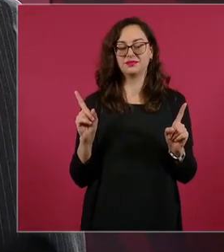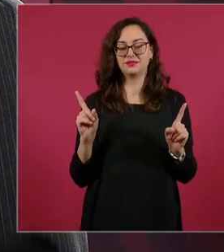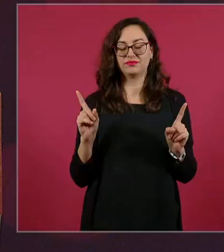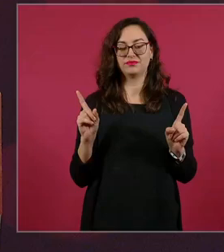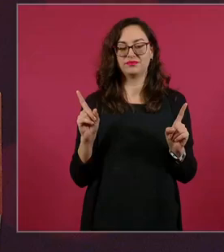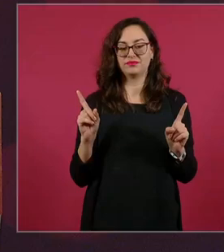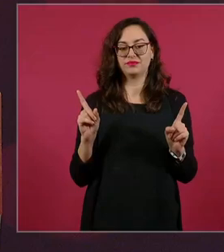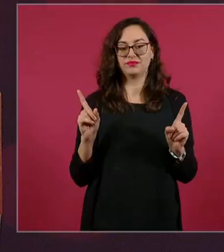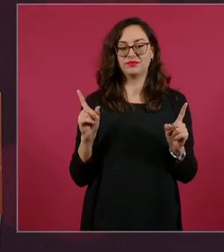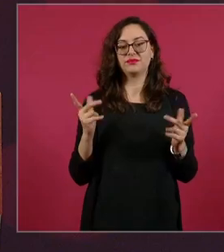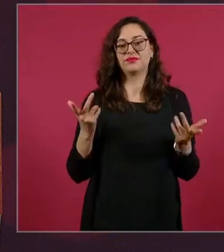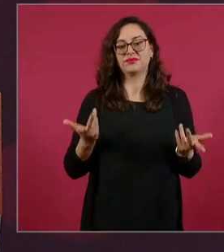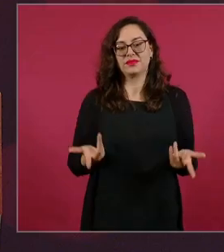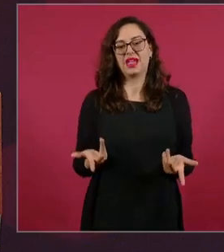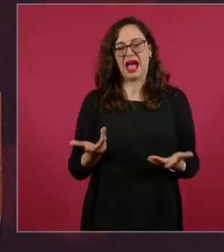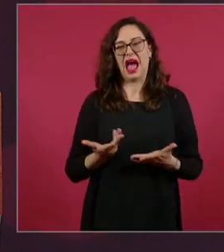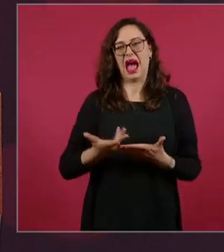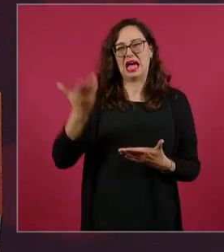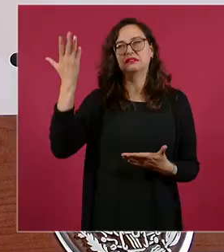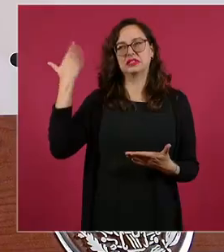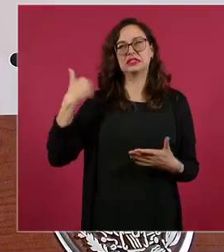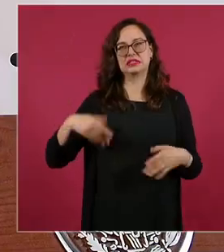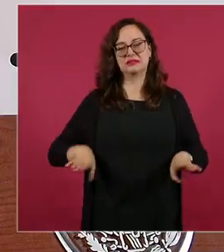Más de decencia